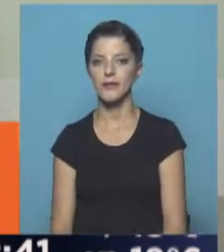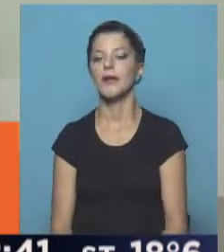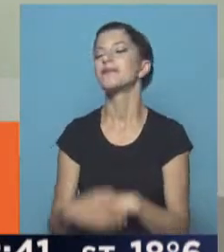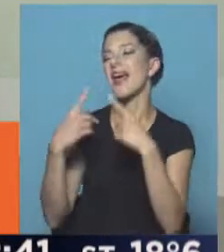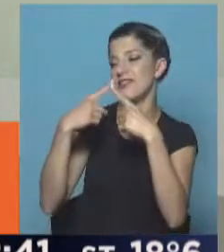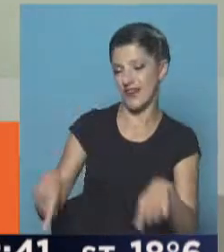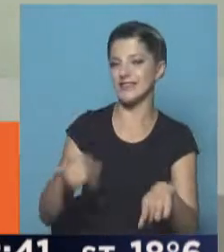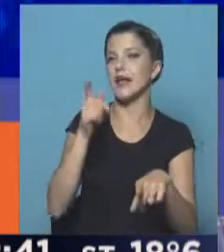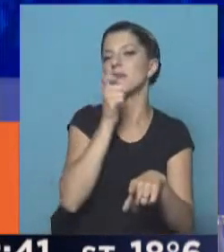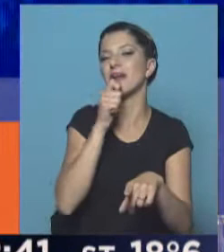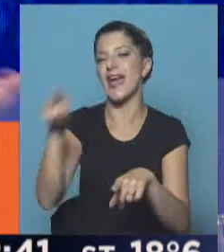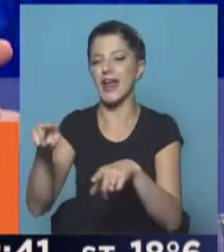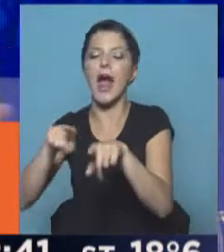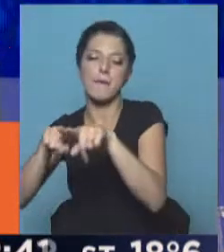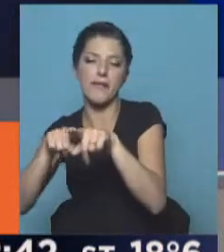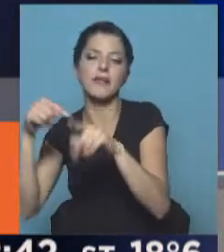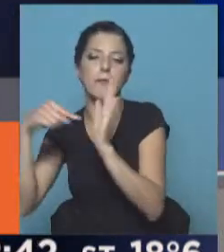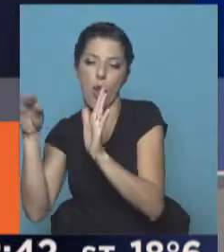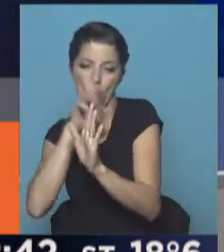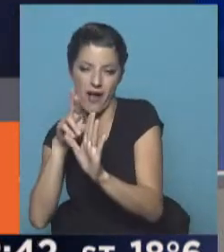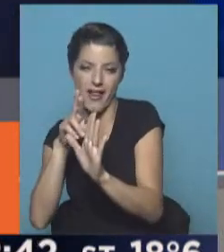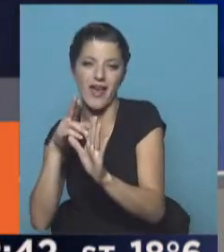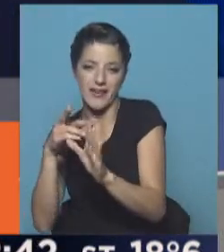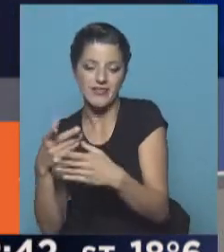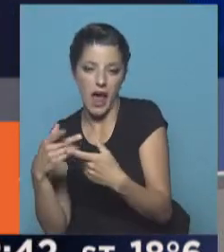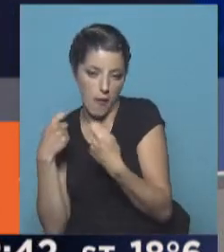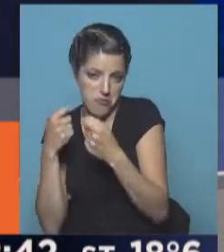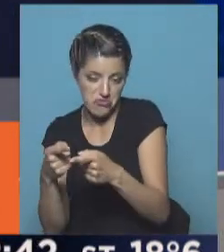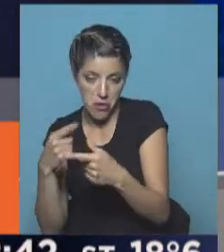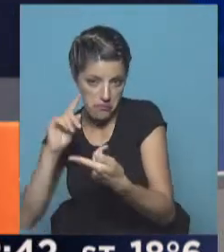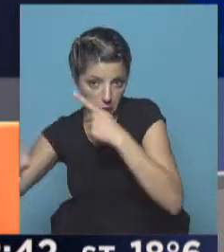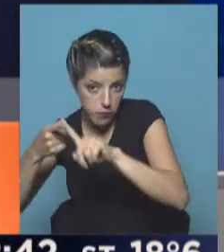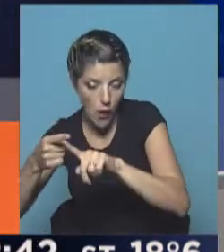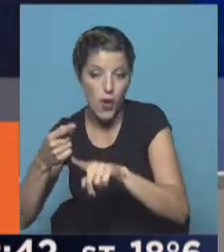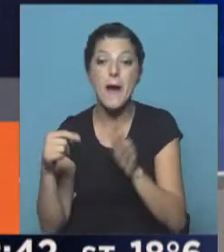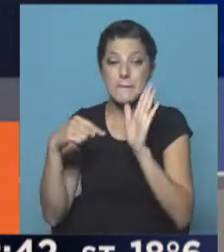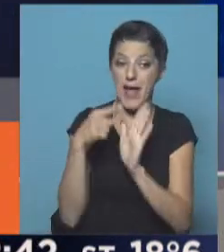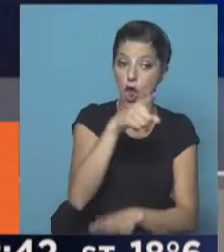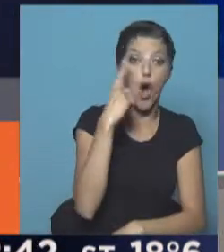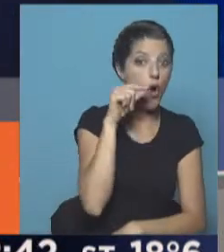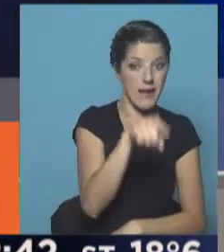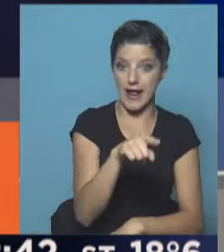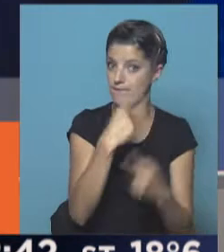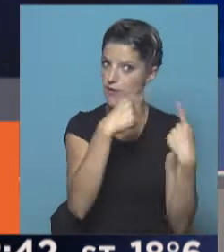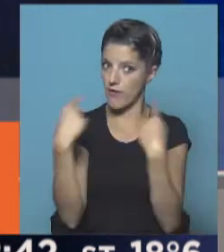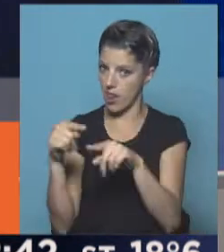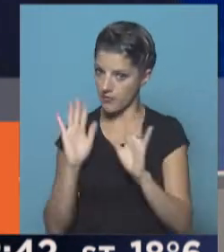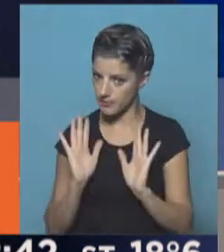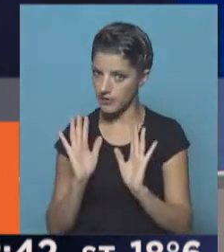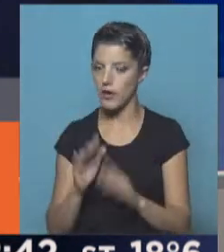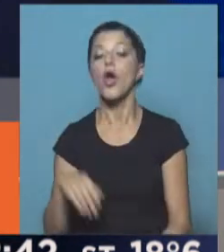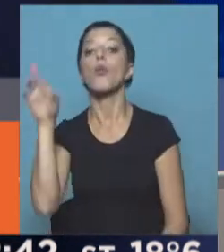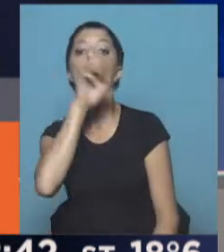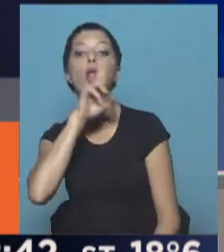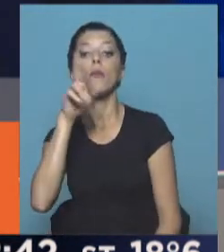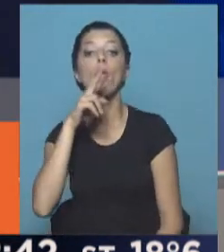si es consentido. Pero claro, la diferencia está en que este hombre abusa de las mujeres, y de hecho el discurso de Michelle Obama, hablando de la dignidad de las mujeres.